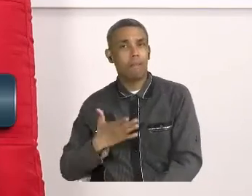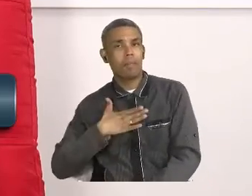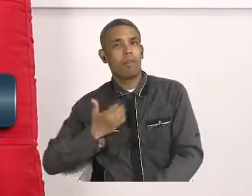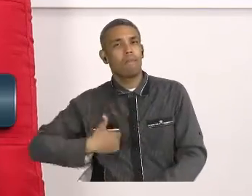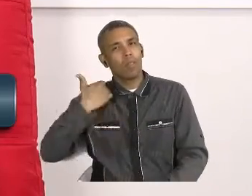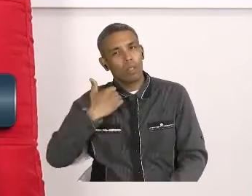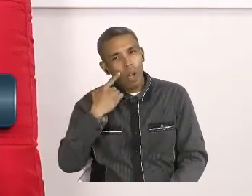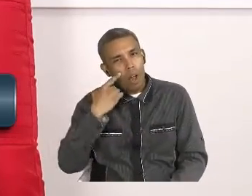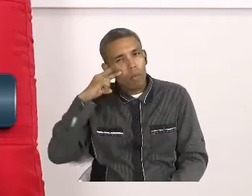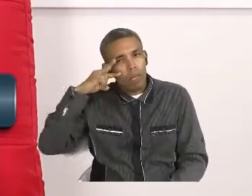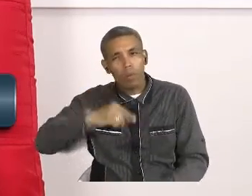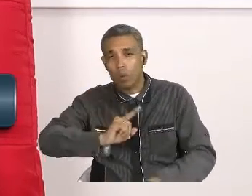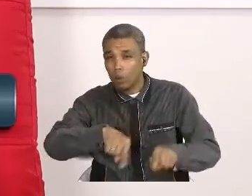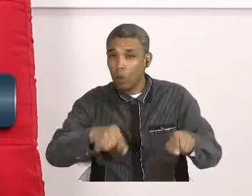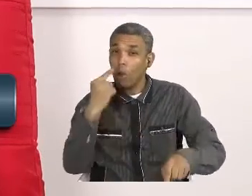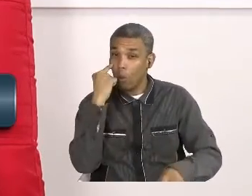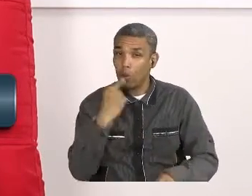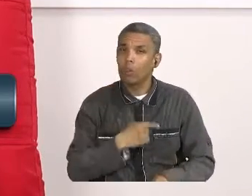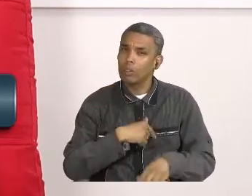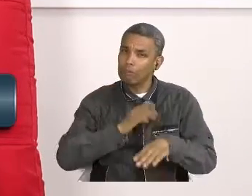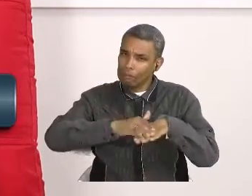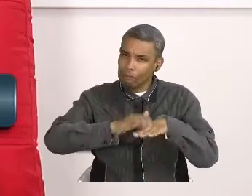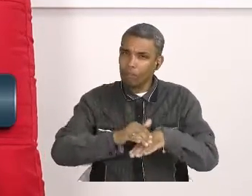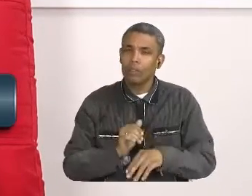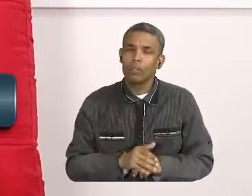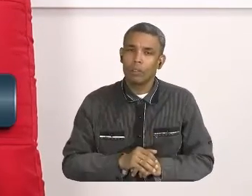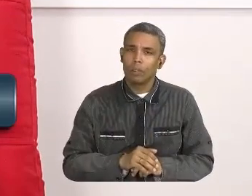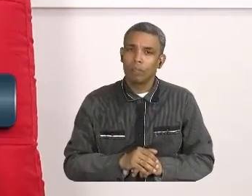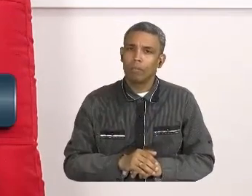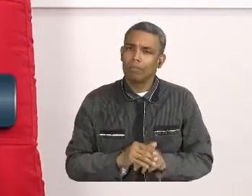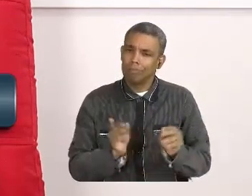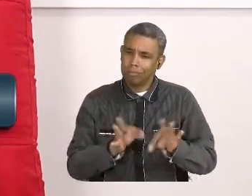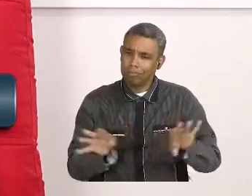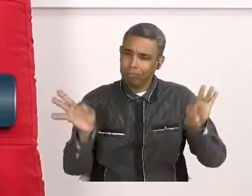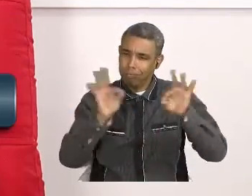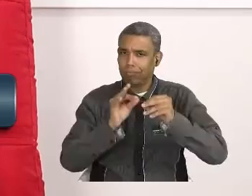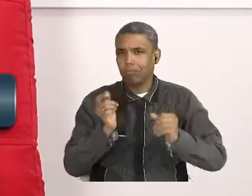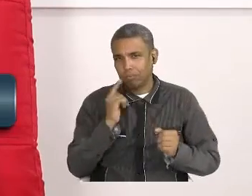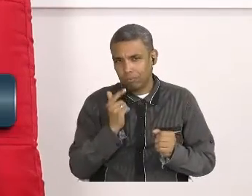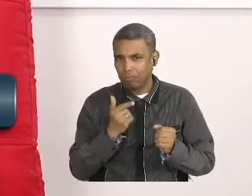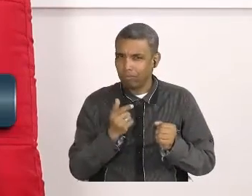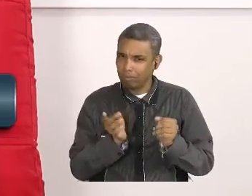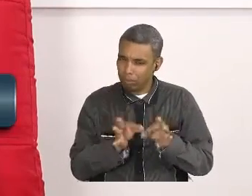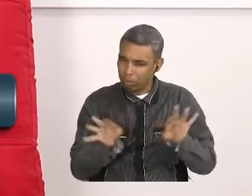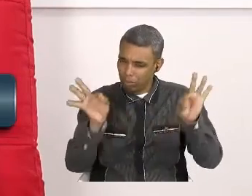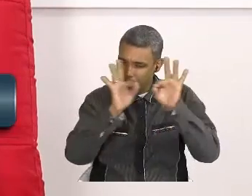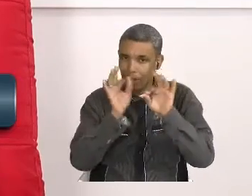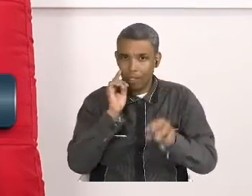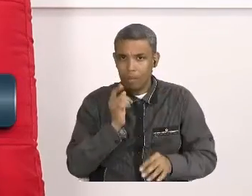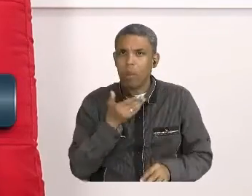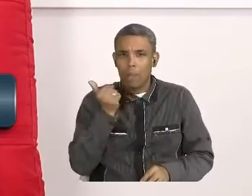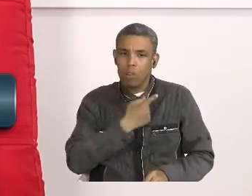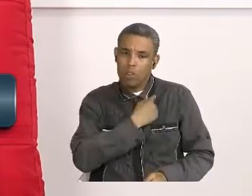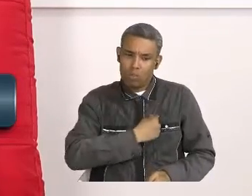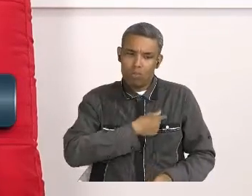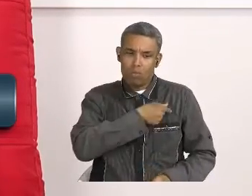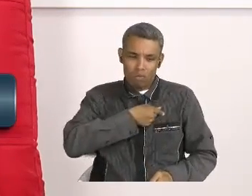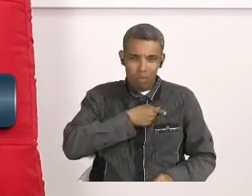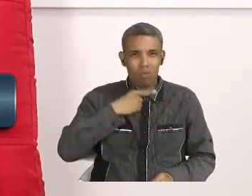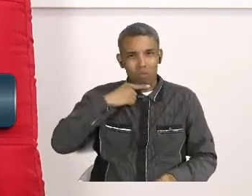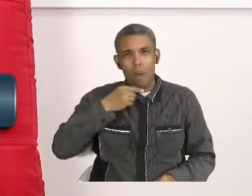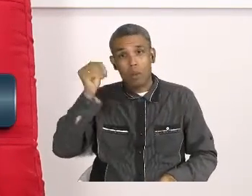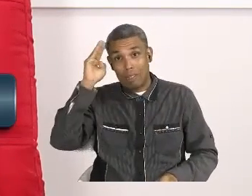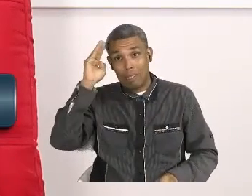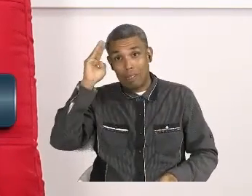más importante es que nosotros a conciencia ayudemos y que confiemos en nuestras entidades. Tenemos acá la Cruz Roja, otras entidades que están